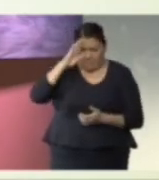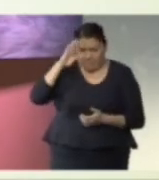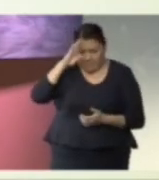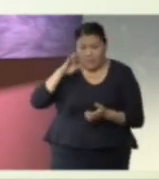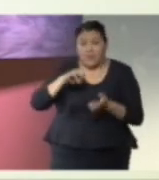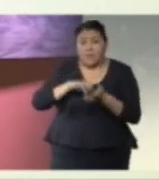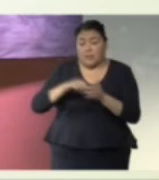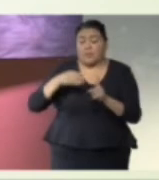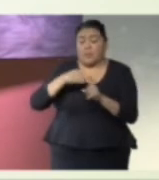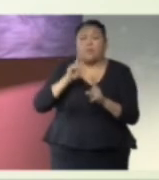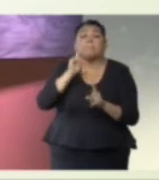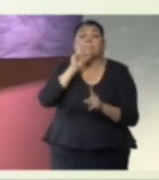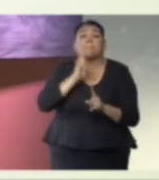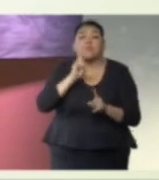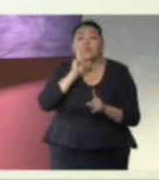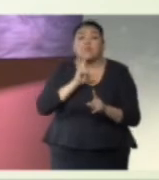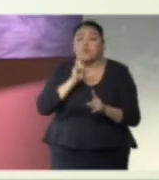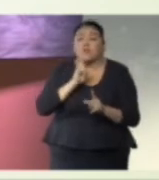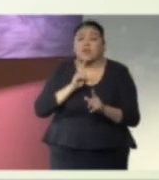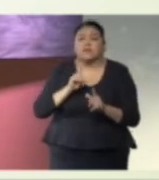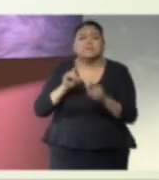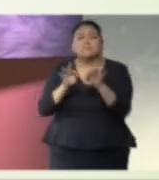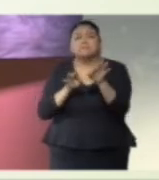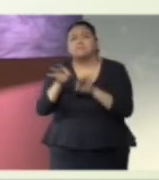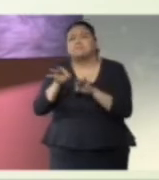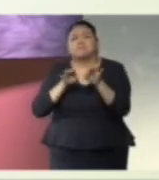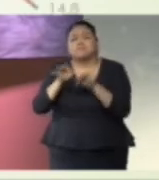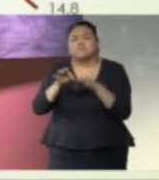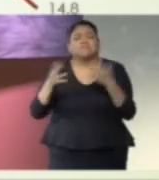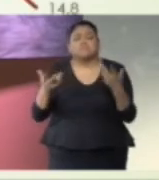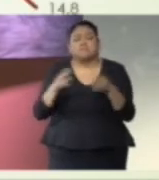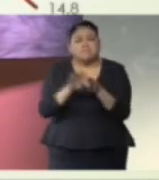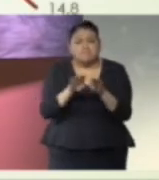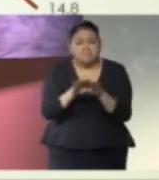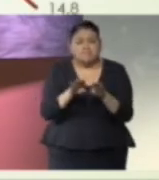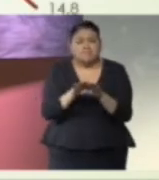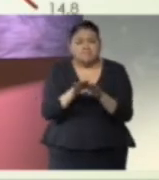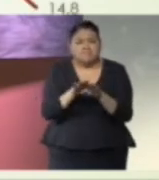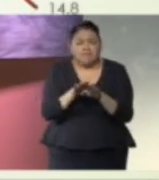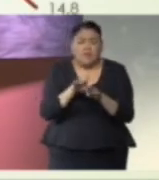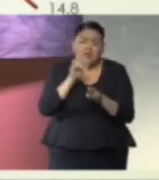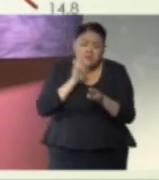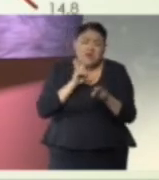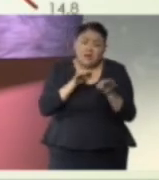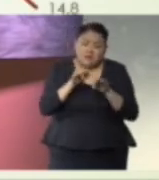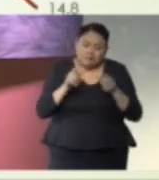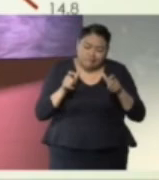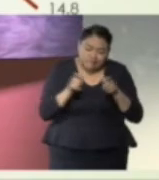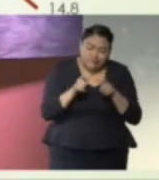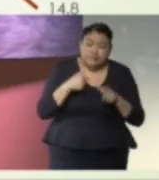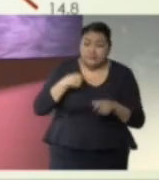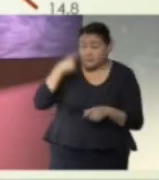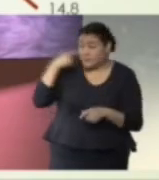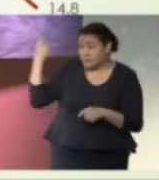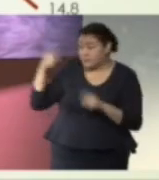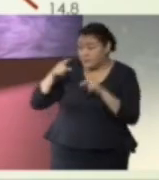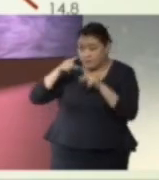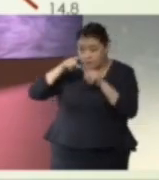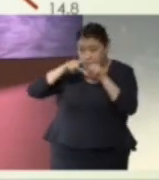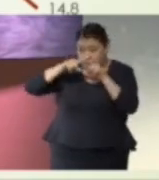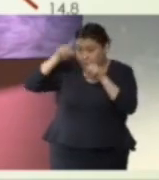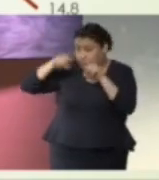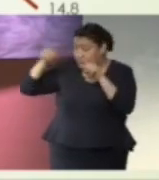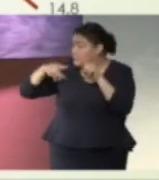las mujeres en ese mercado de trabajo, es menor. En esta gráfica yo trato de